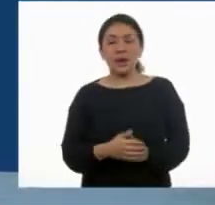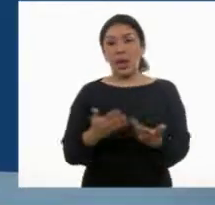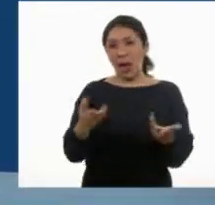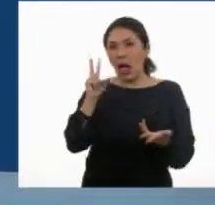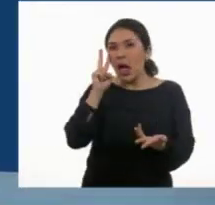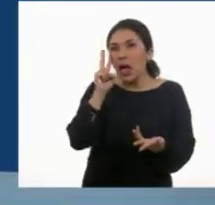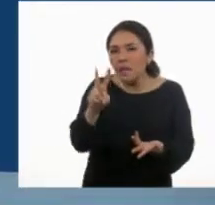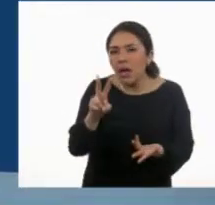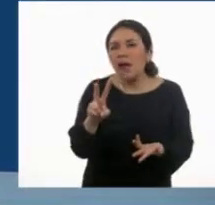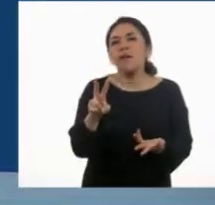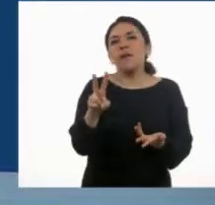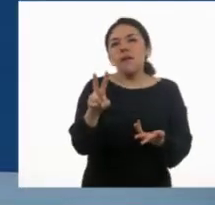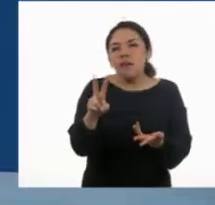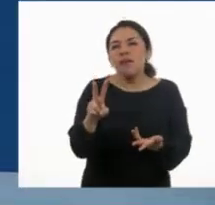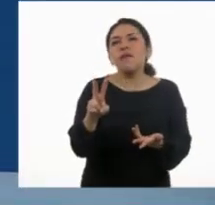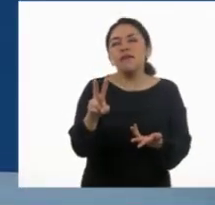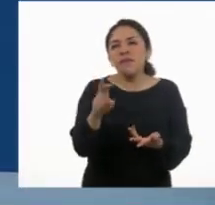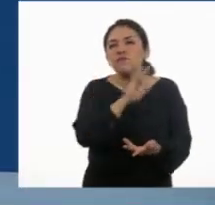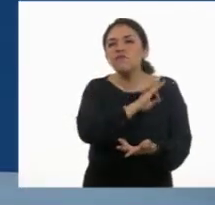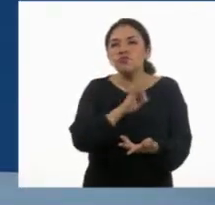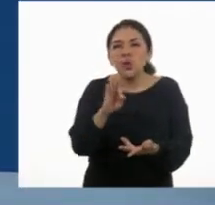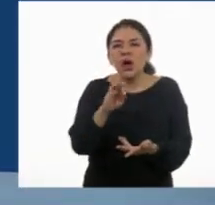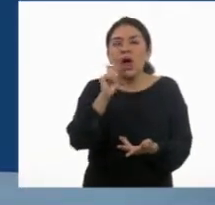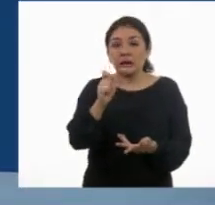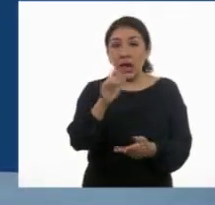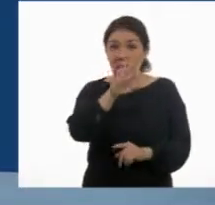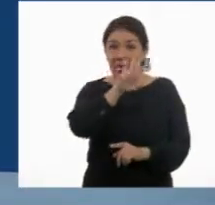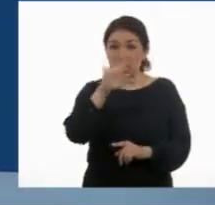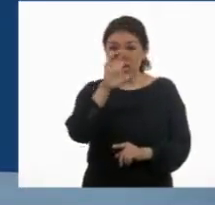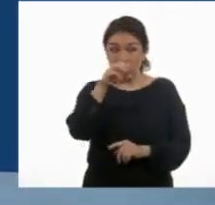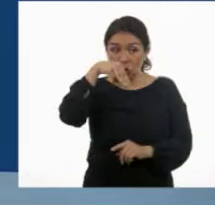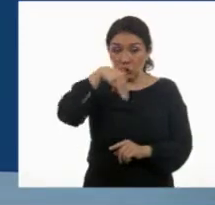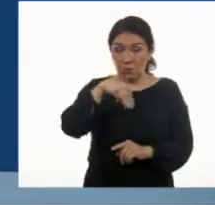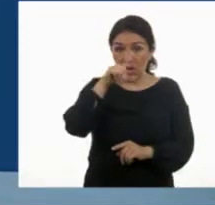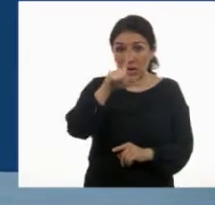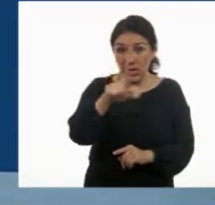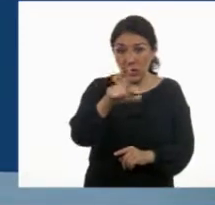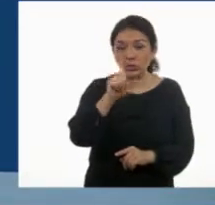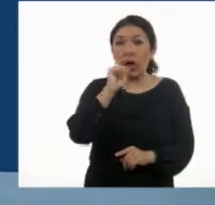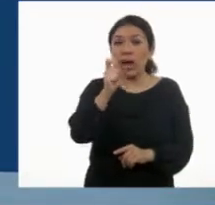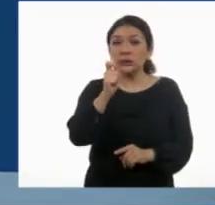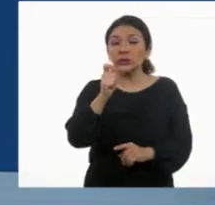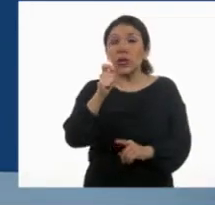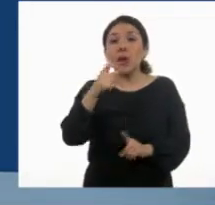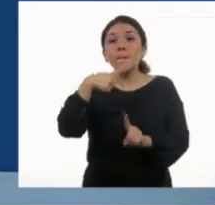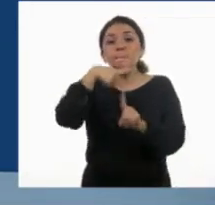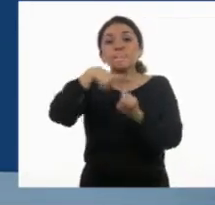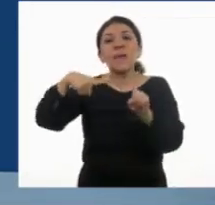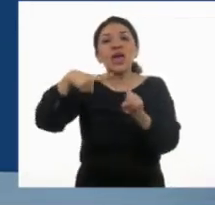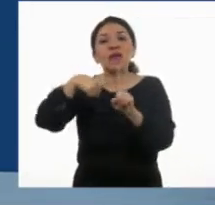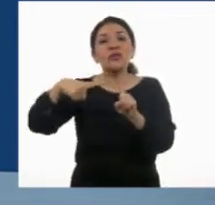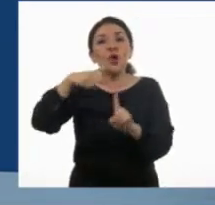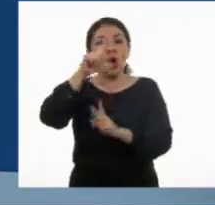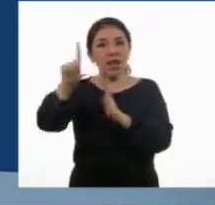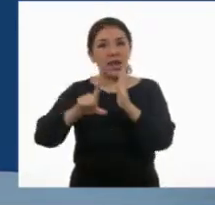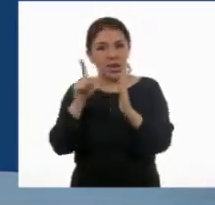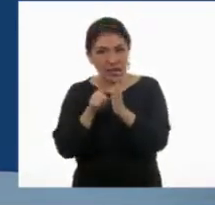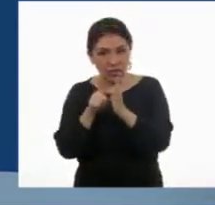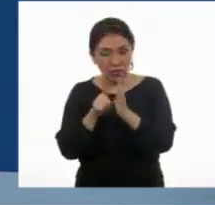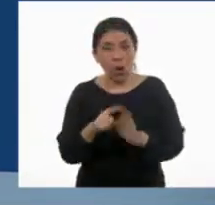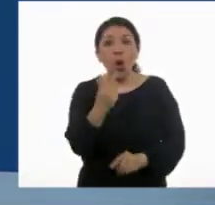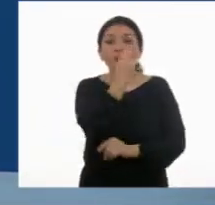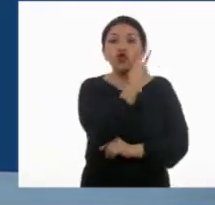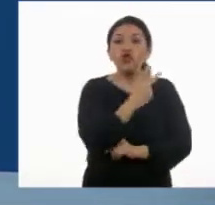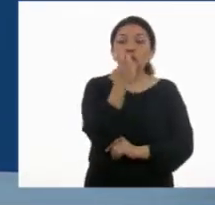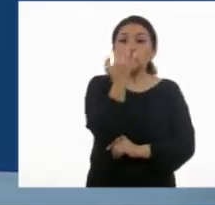pues podríamos comprobar que 500 mililitros es la mitad de 1 litro y